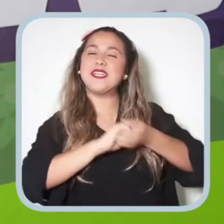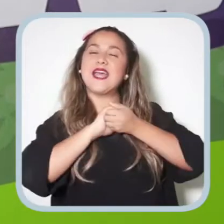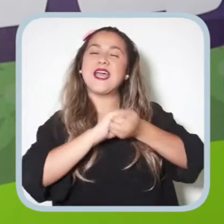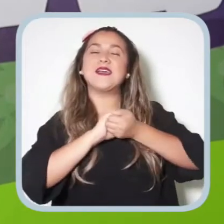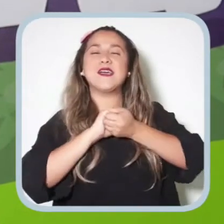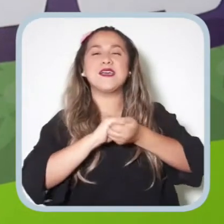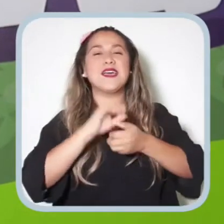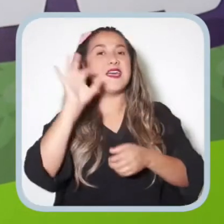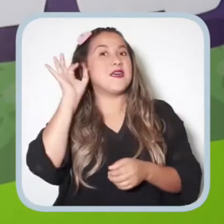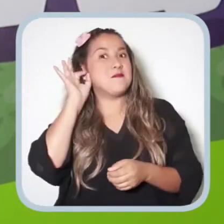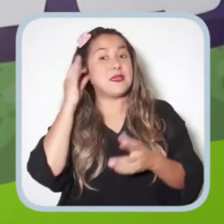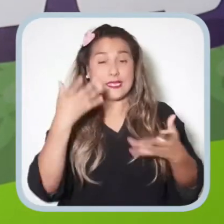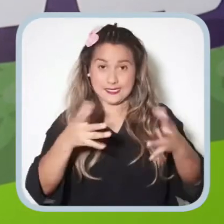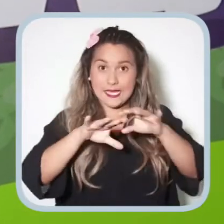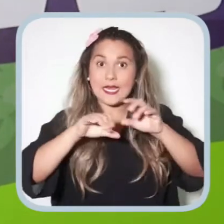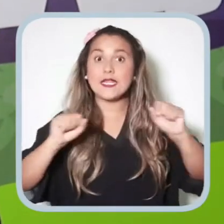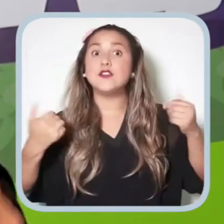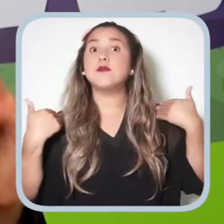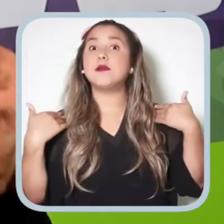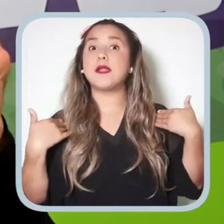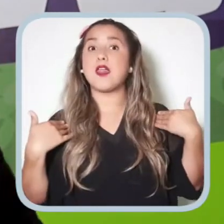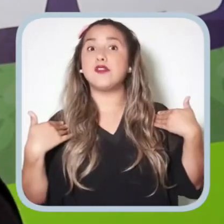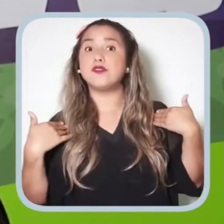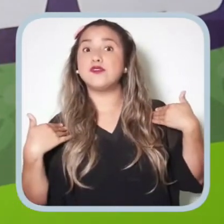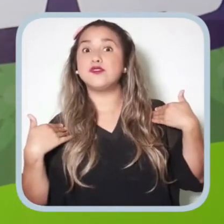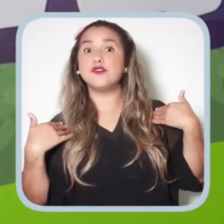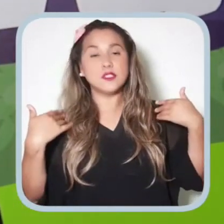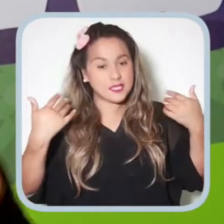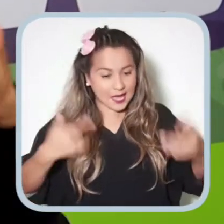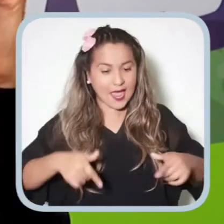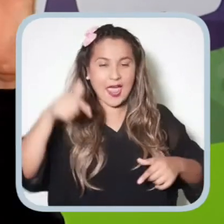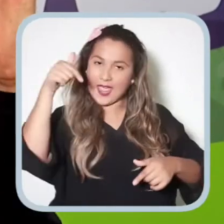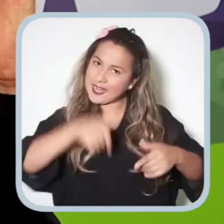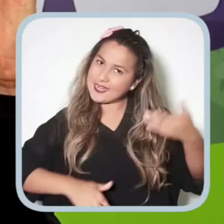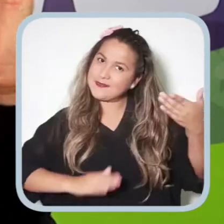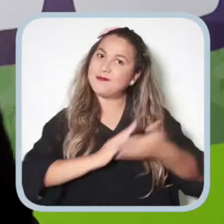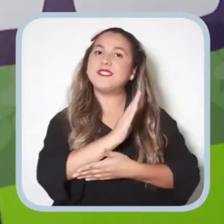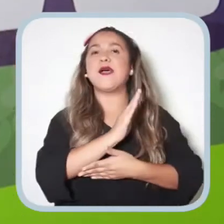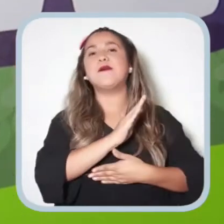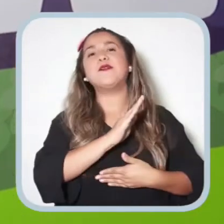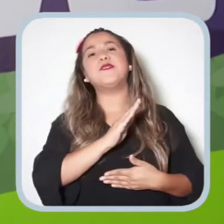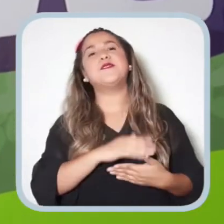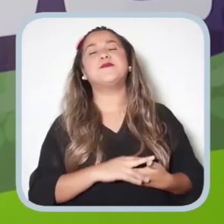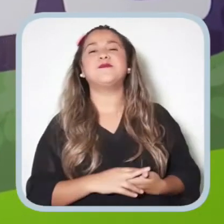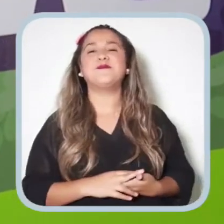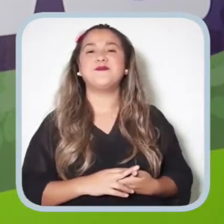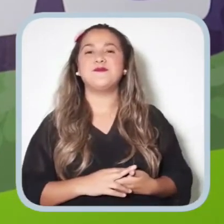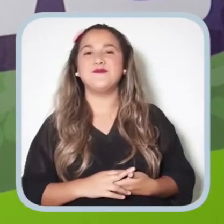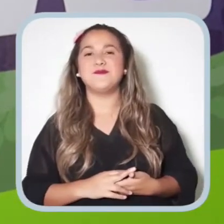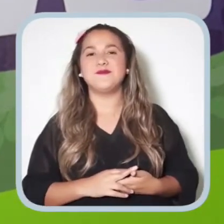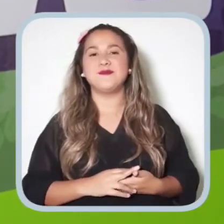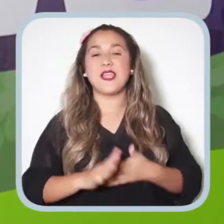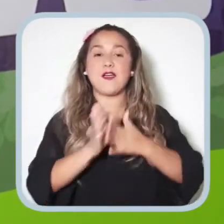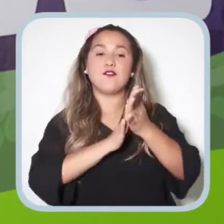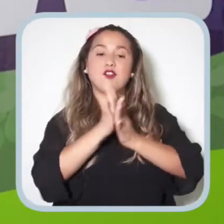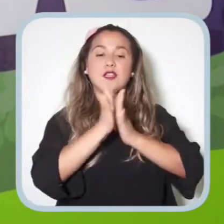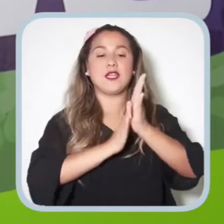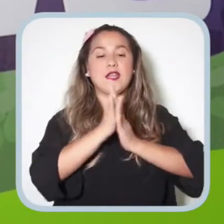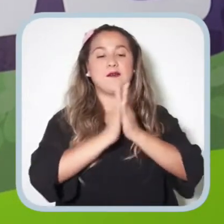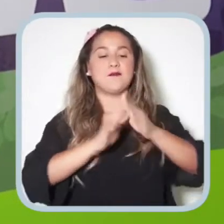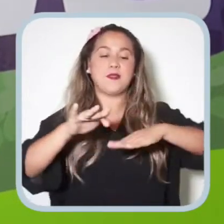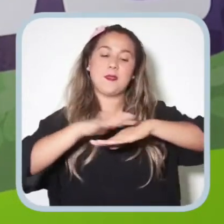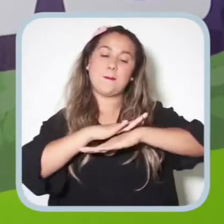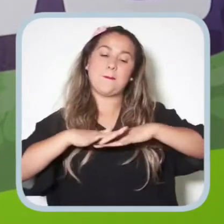¿Están listos y preparados? ¡Aquí vamos! A frotar, por arriba sin